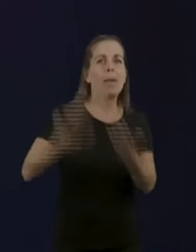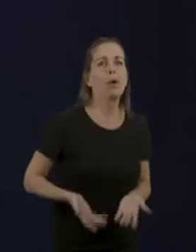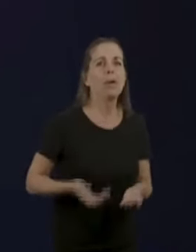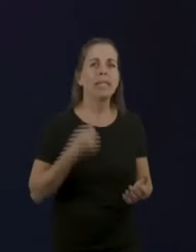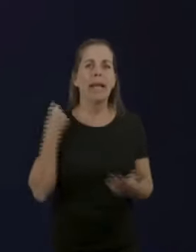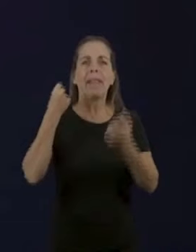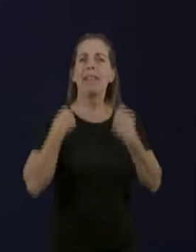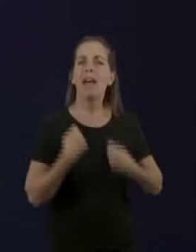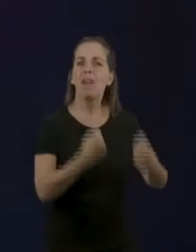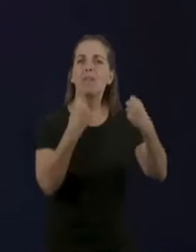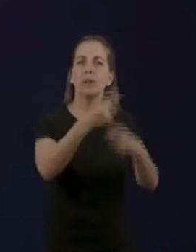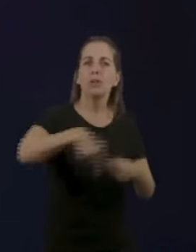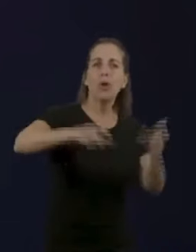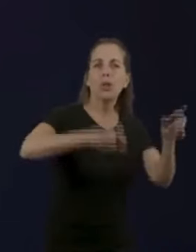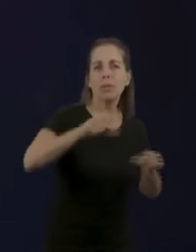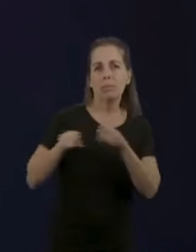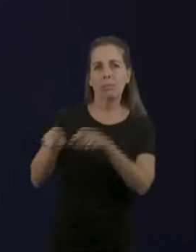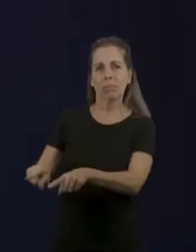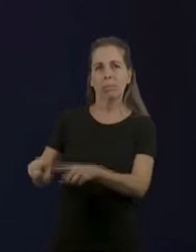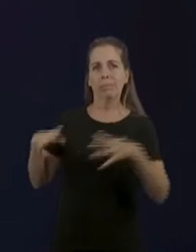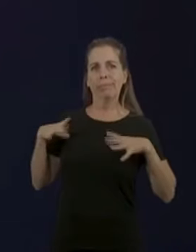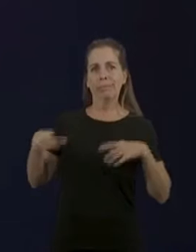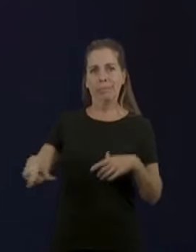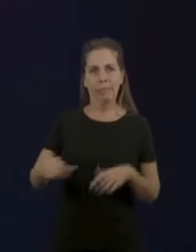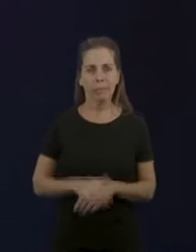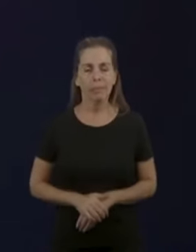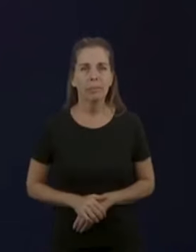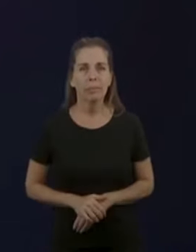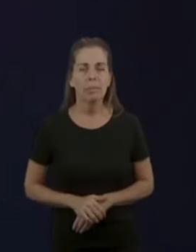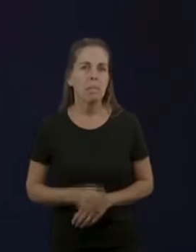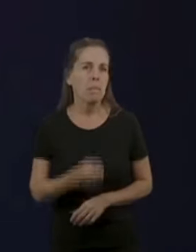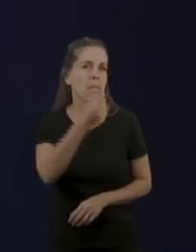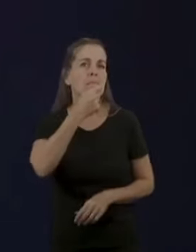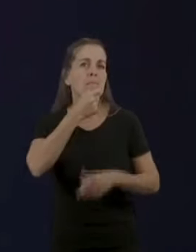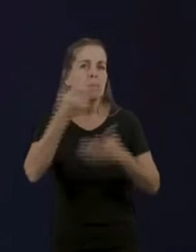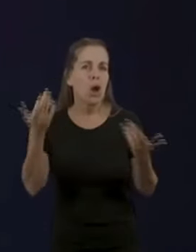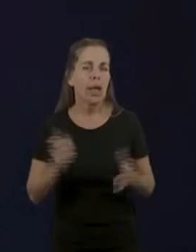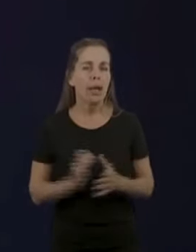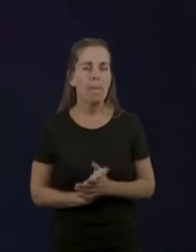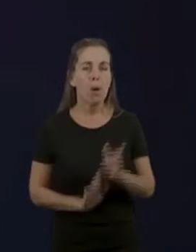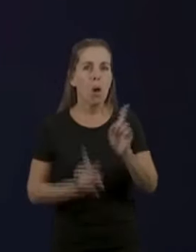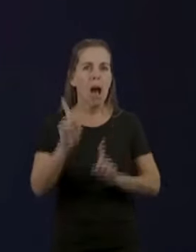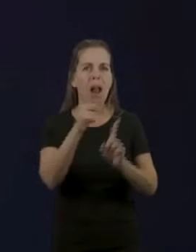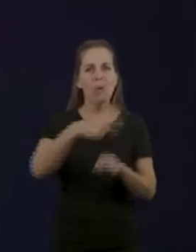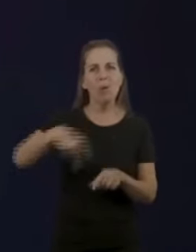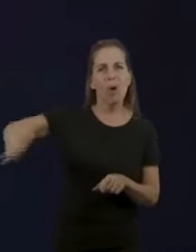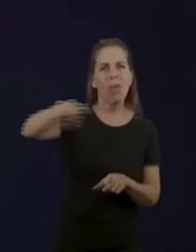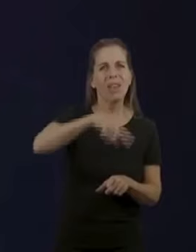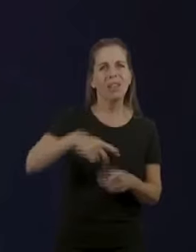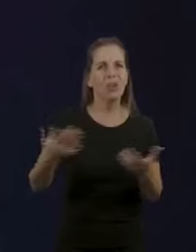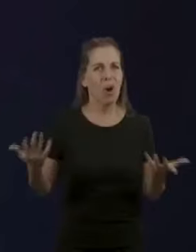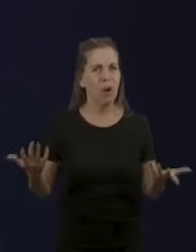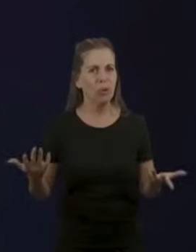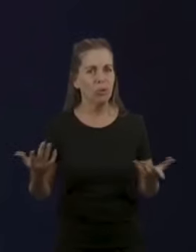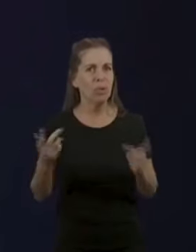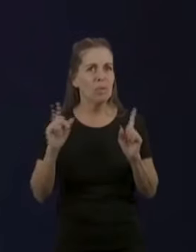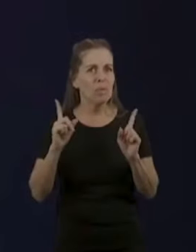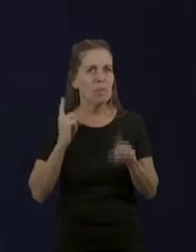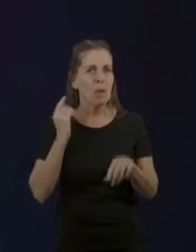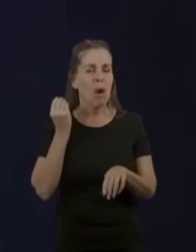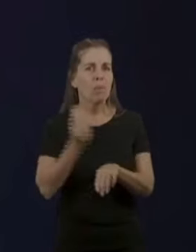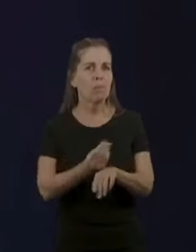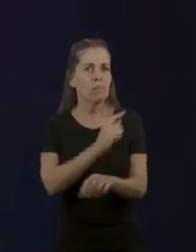esfuerzo propio eh Hay por ejemplo alguno de ellos que están hace 30 años